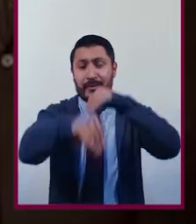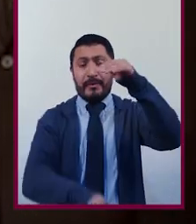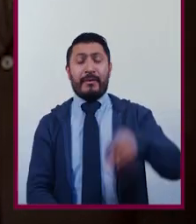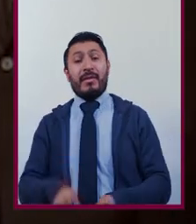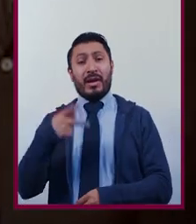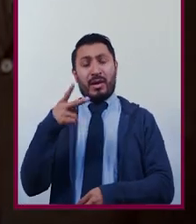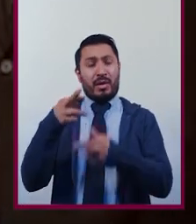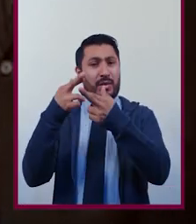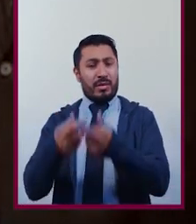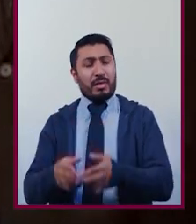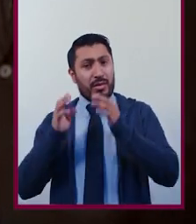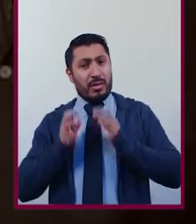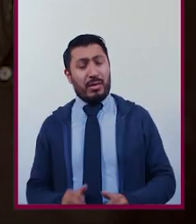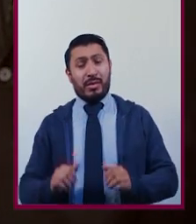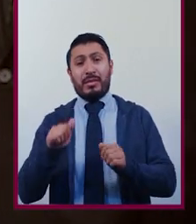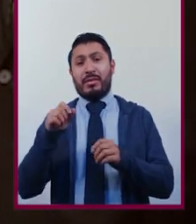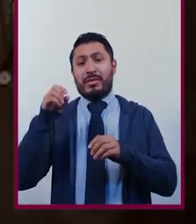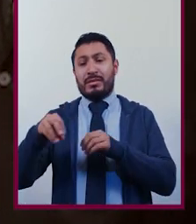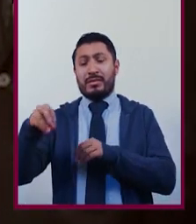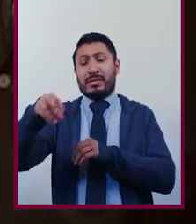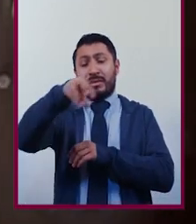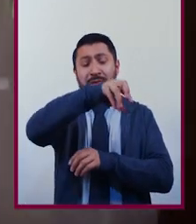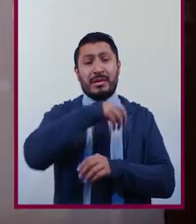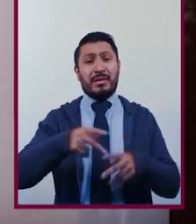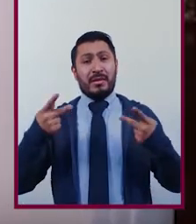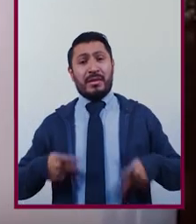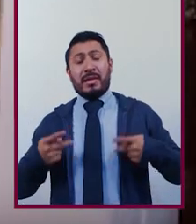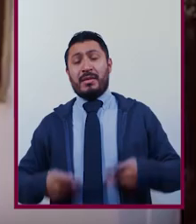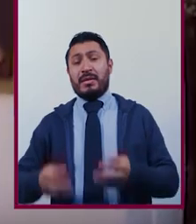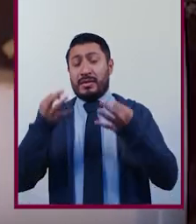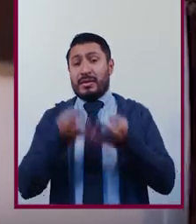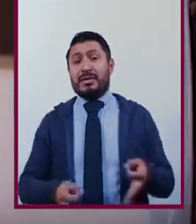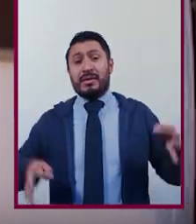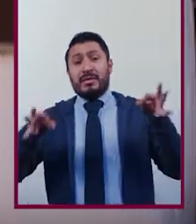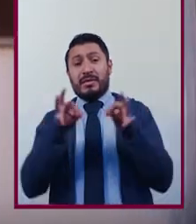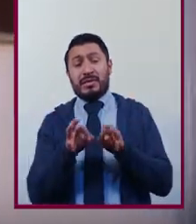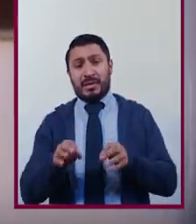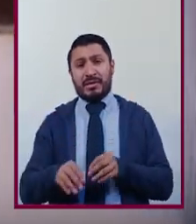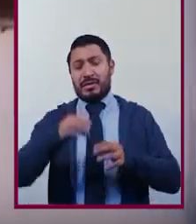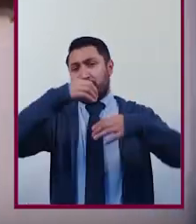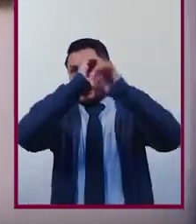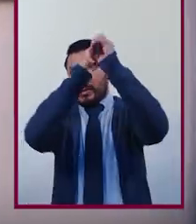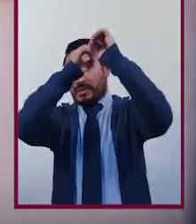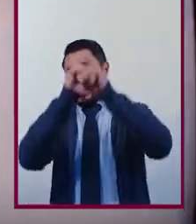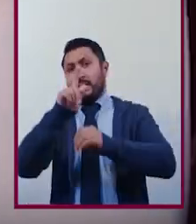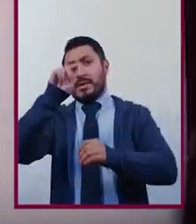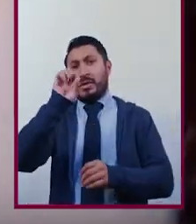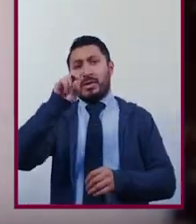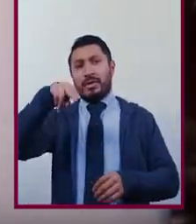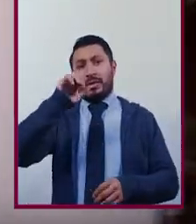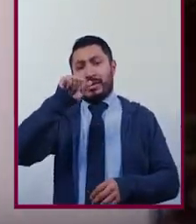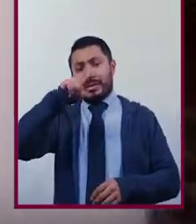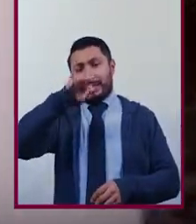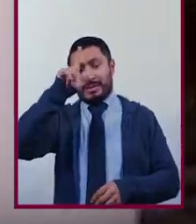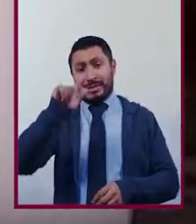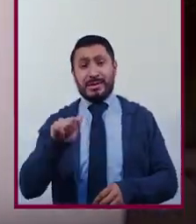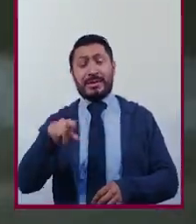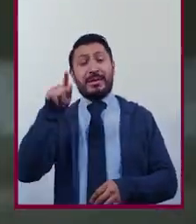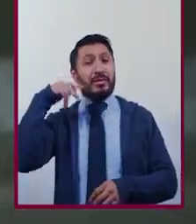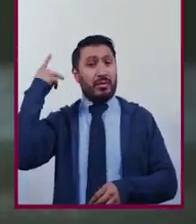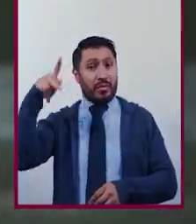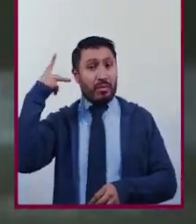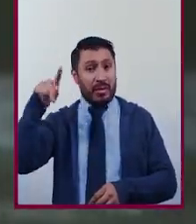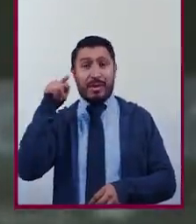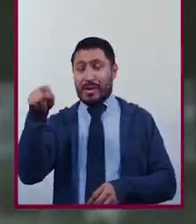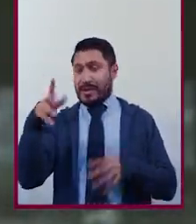de Haro están repartidos en la Rotonda de las Personas Ilustres y el Observatorio Tonantzintla en Puebla, que él mismo